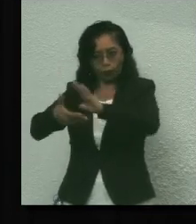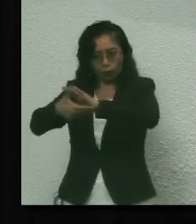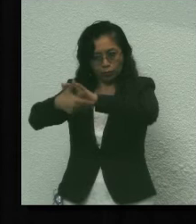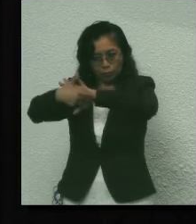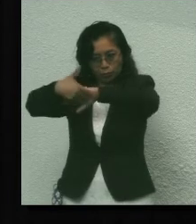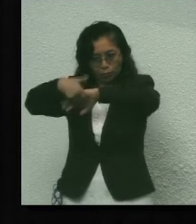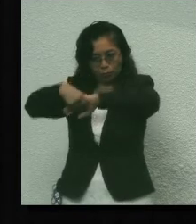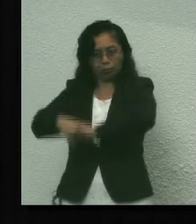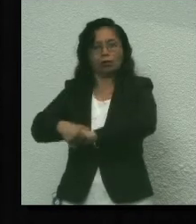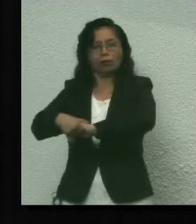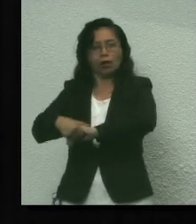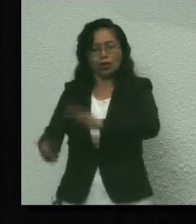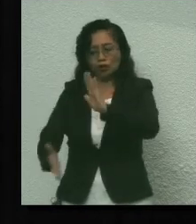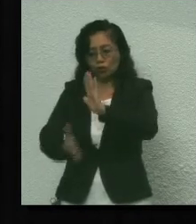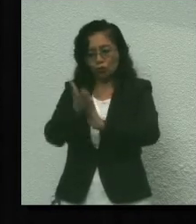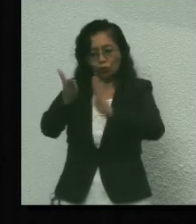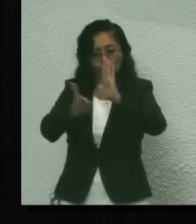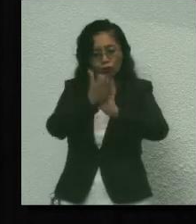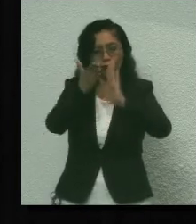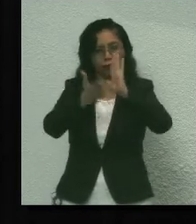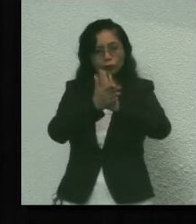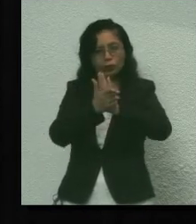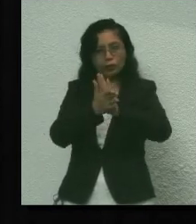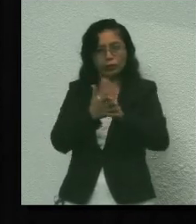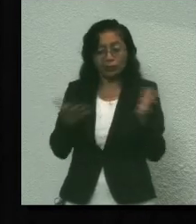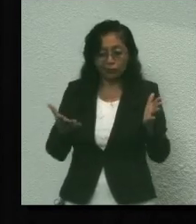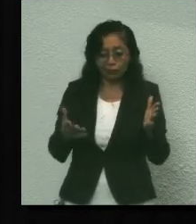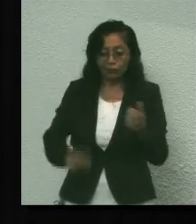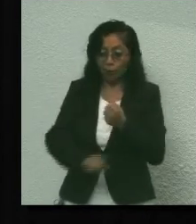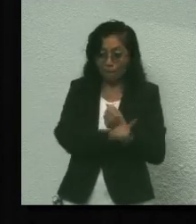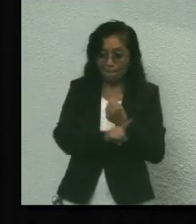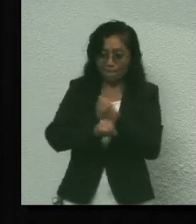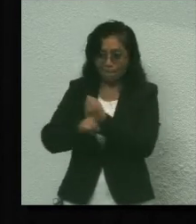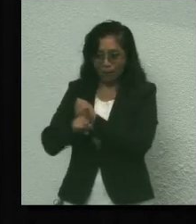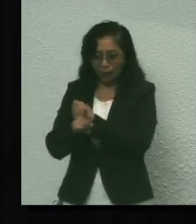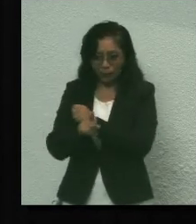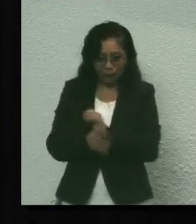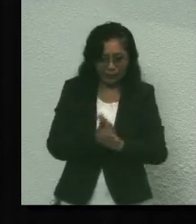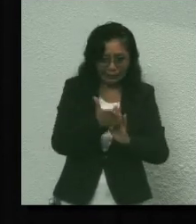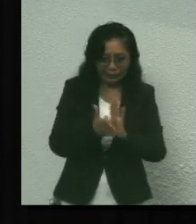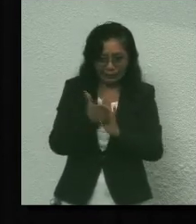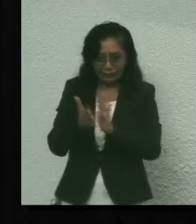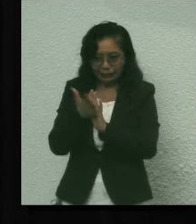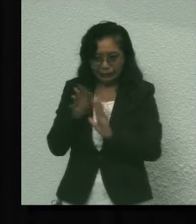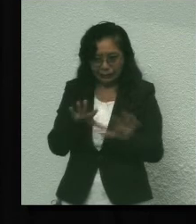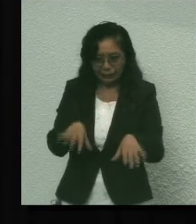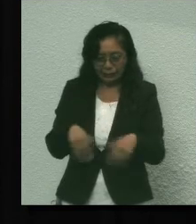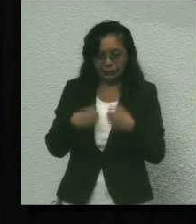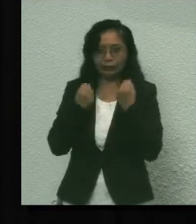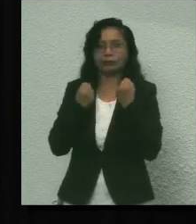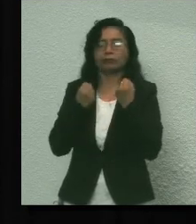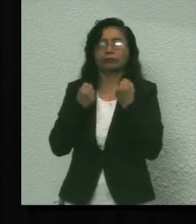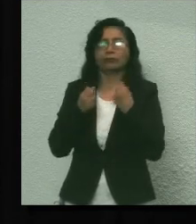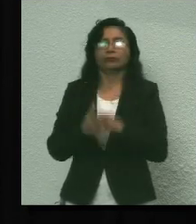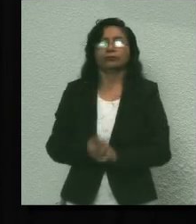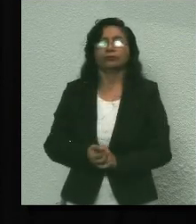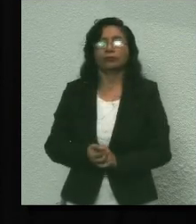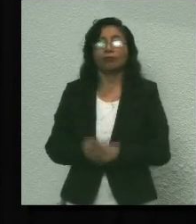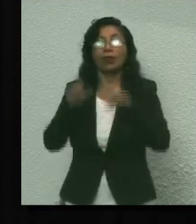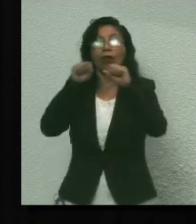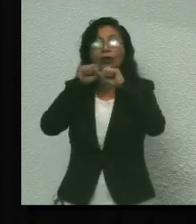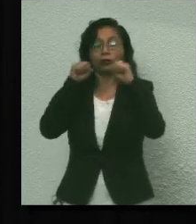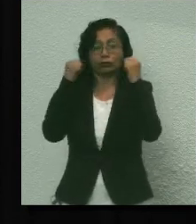y reconstruir juntos los daños que no nos ha dejado esta crisis económica social